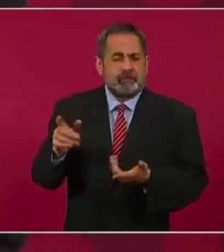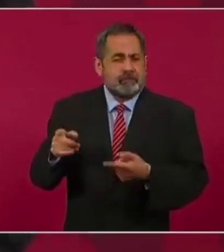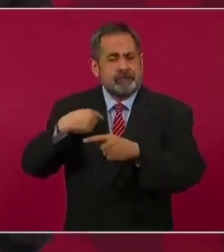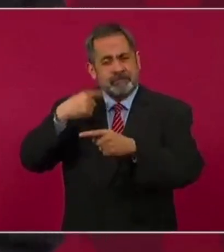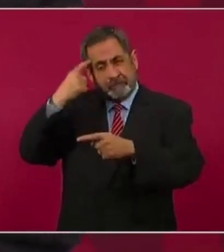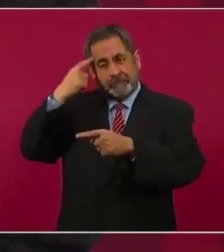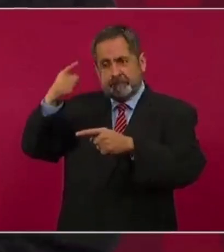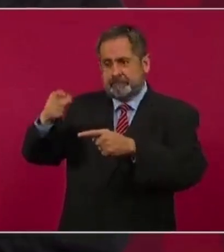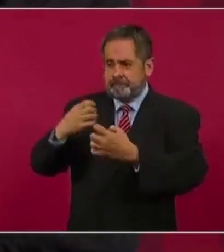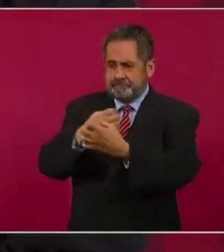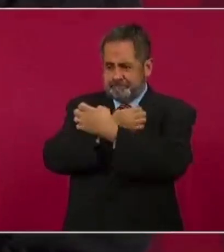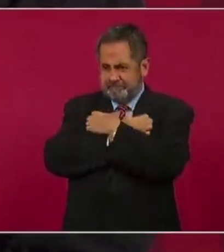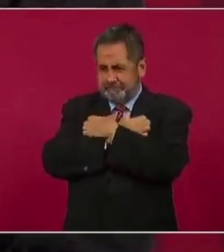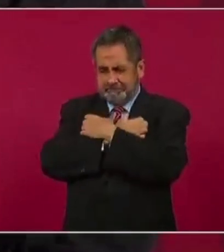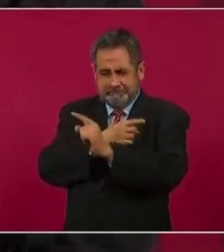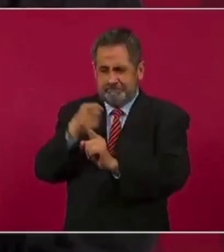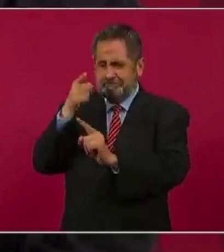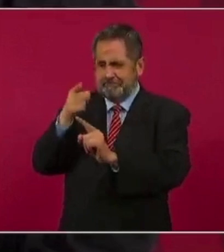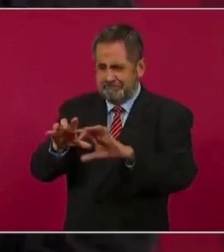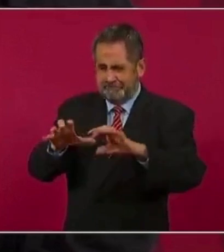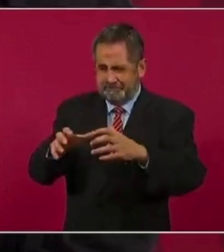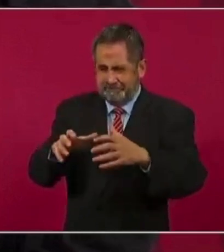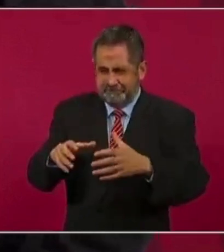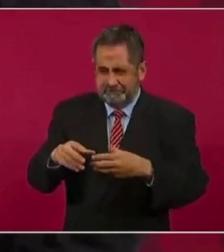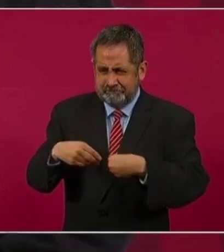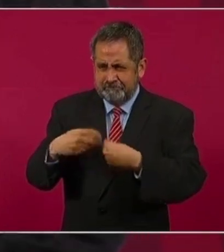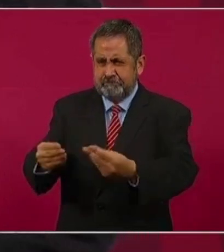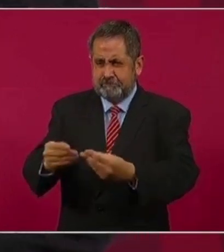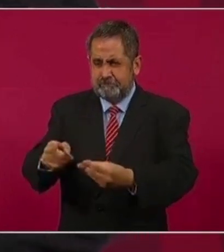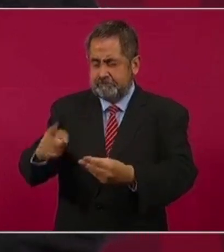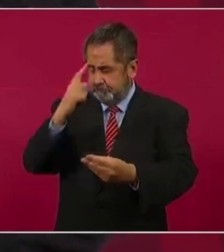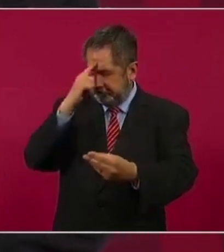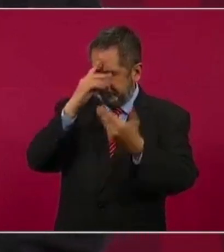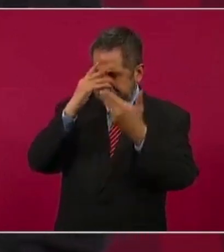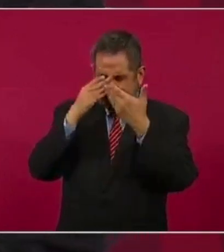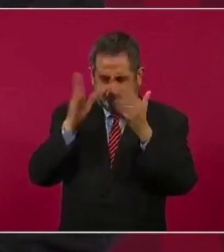concebir la educación como práctica a la libertad,